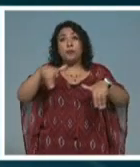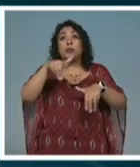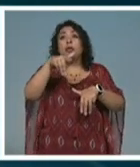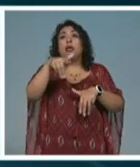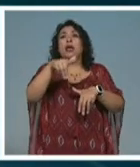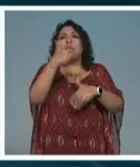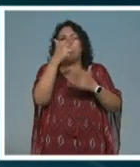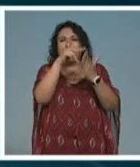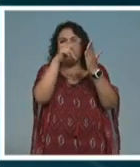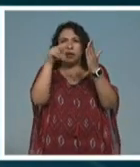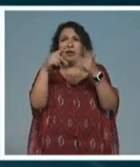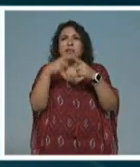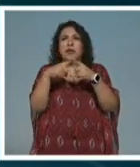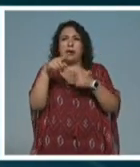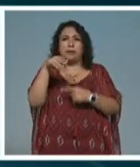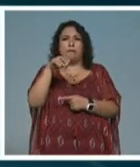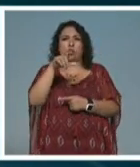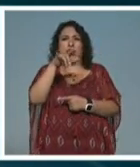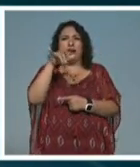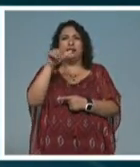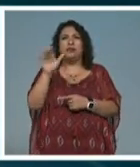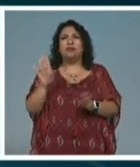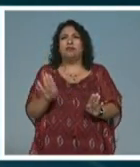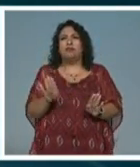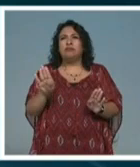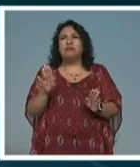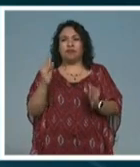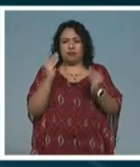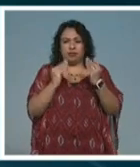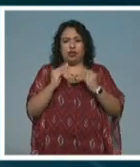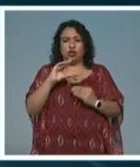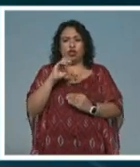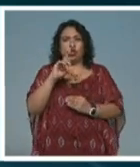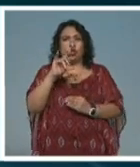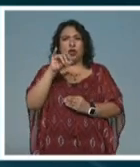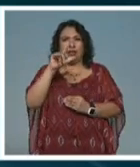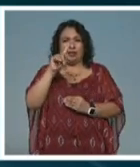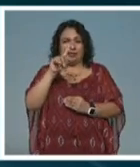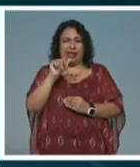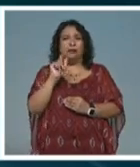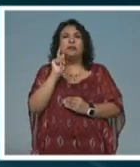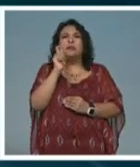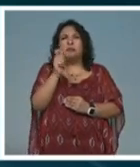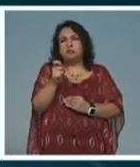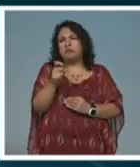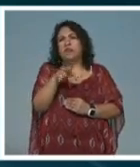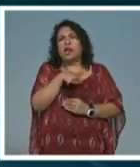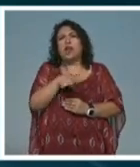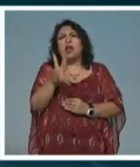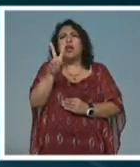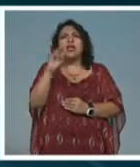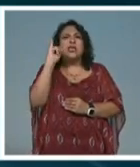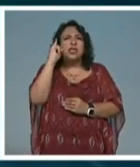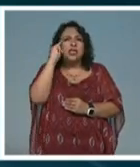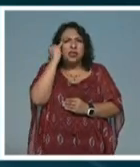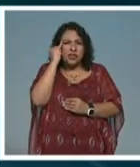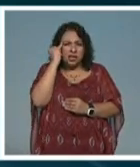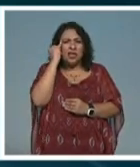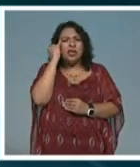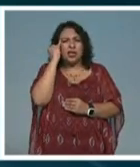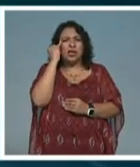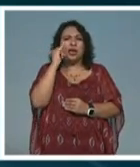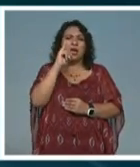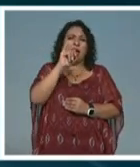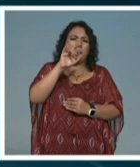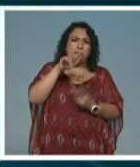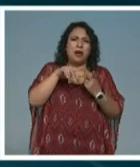para delinear a una Mona Lisa caracterizada de cholita local. Las cholitas son generalmente indígenas aymaras o